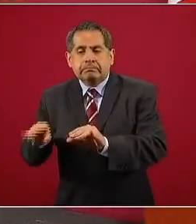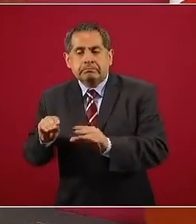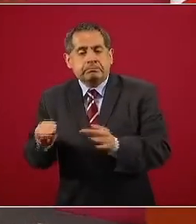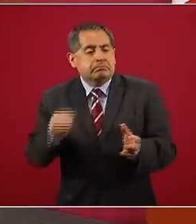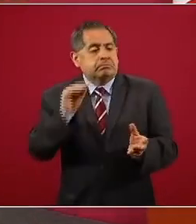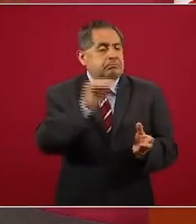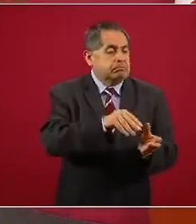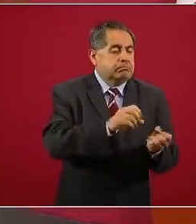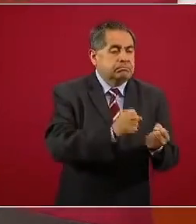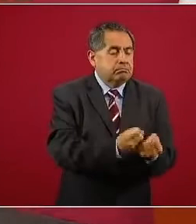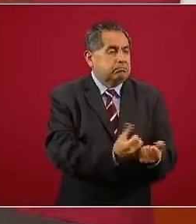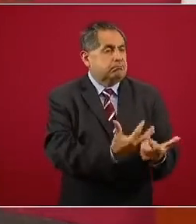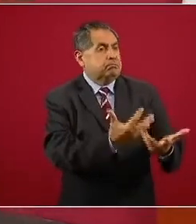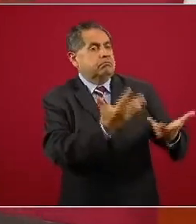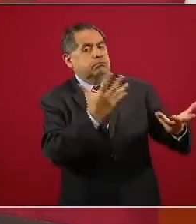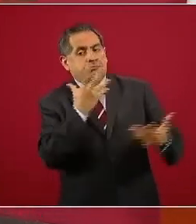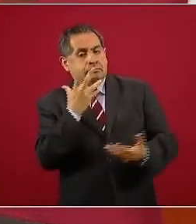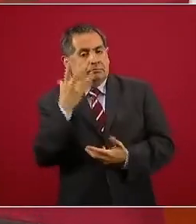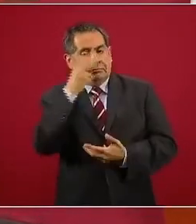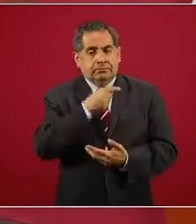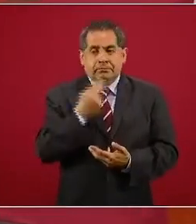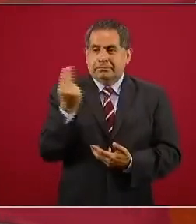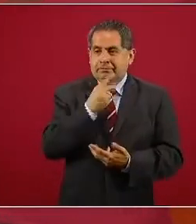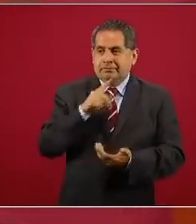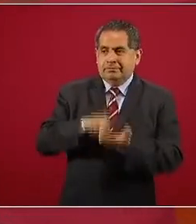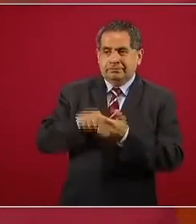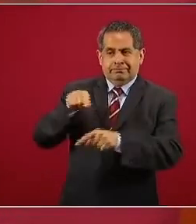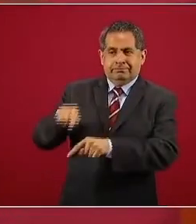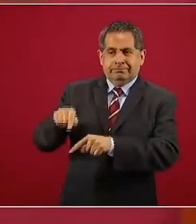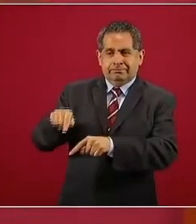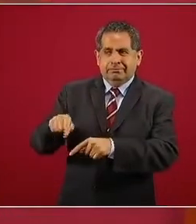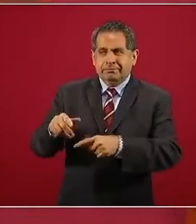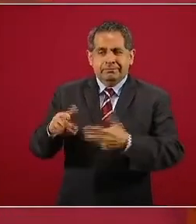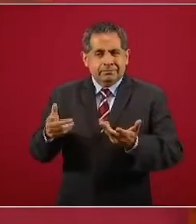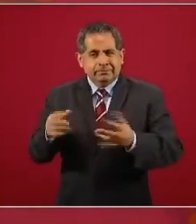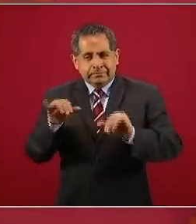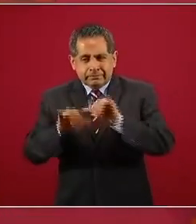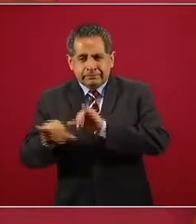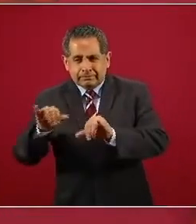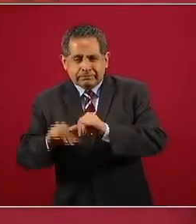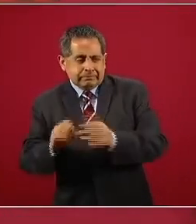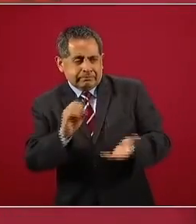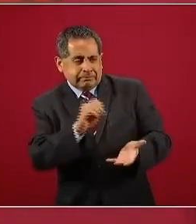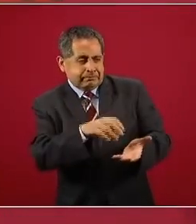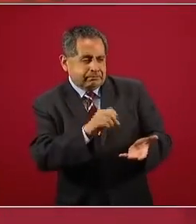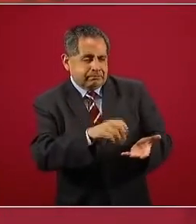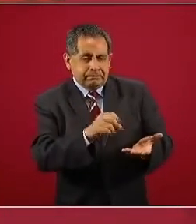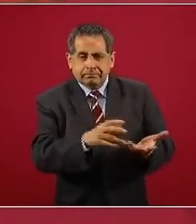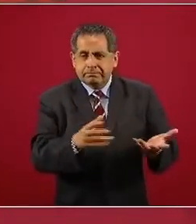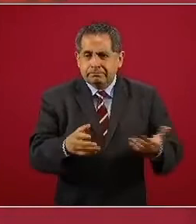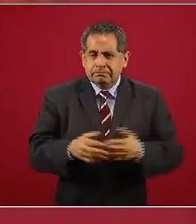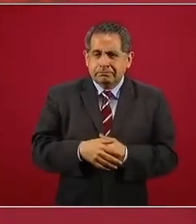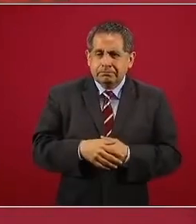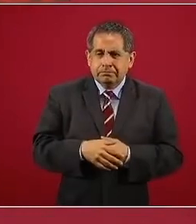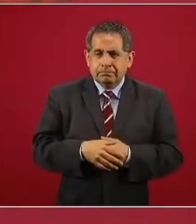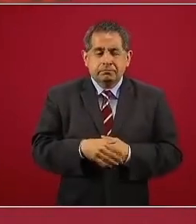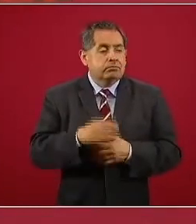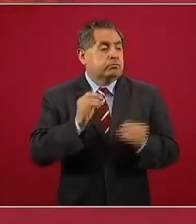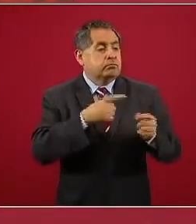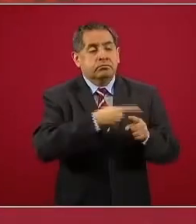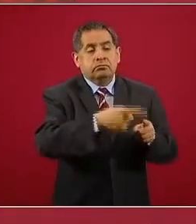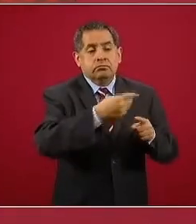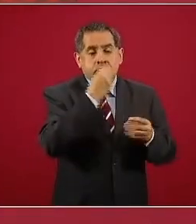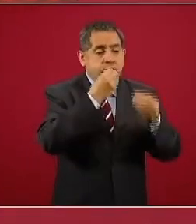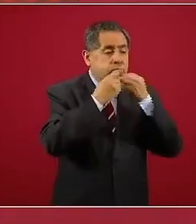estén así, requieren de muchos agroquímicos y muchos alimentos.